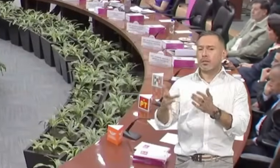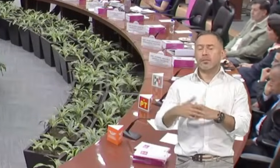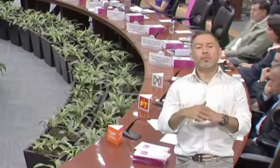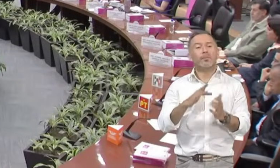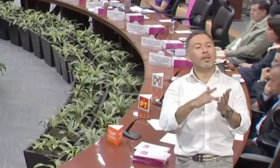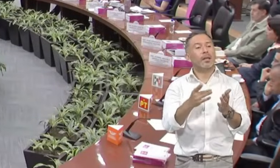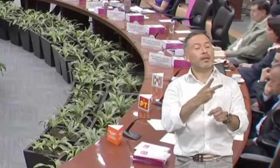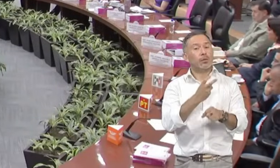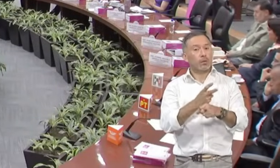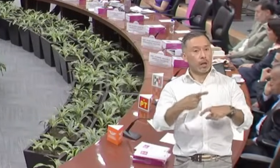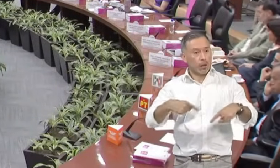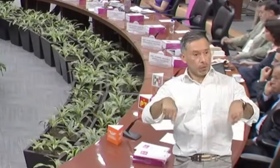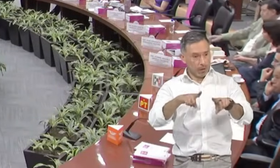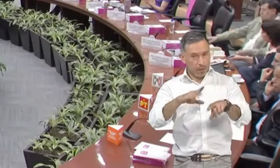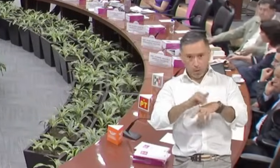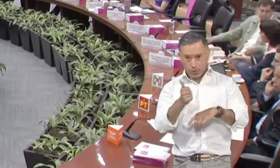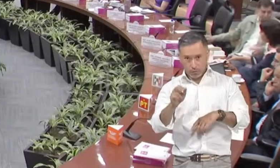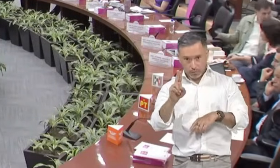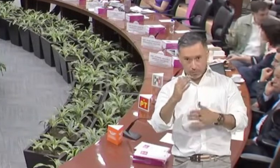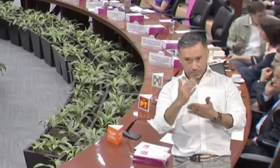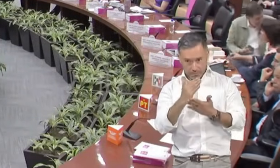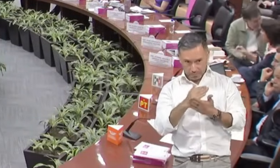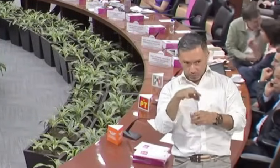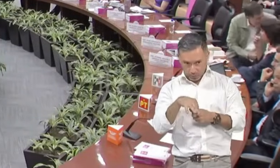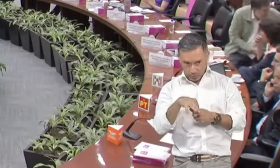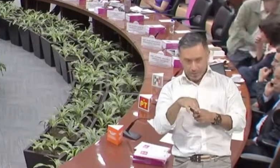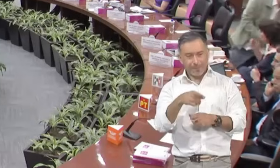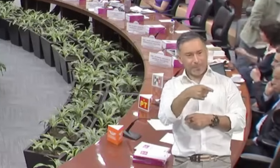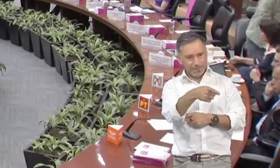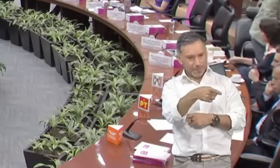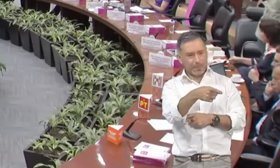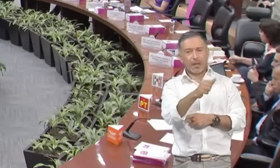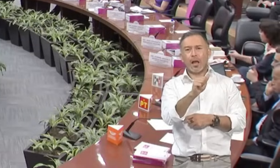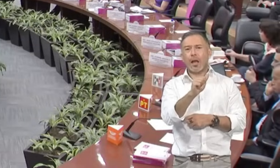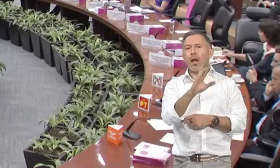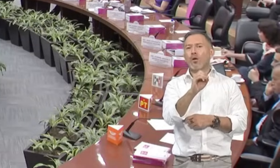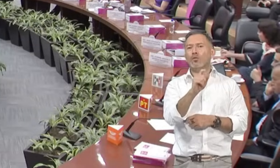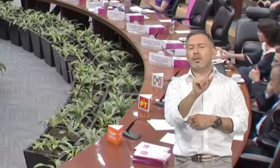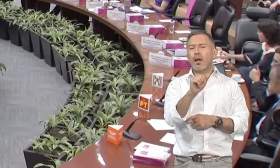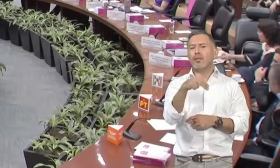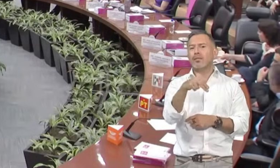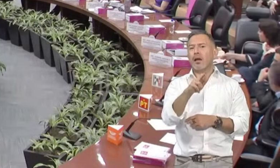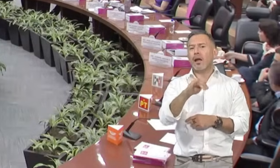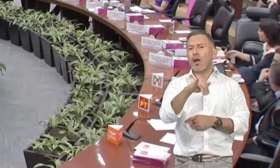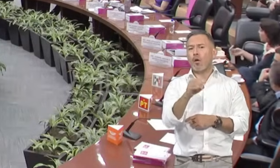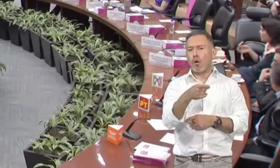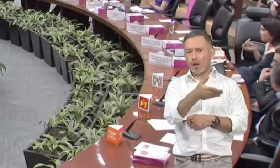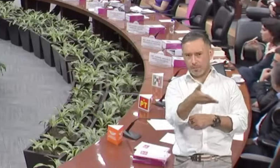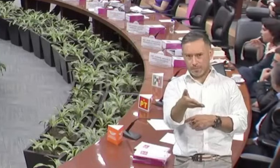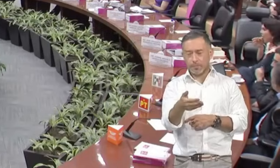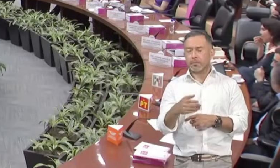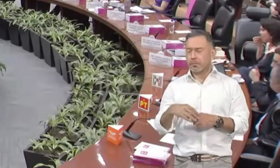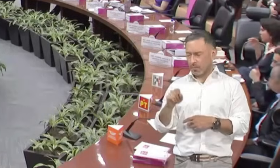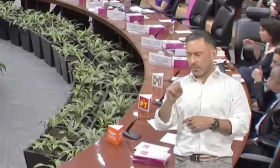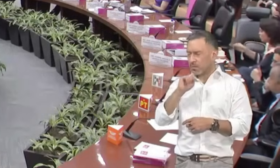antes de pasar a la votación? Adelante, señor representante Acosta Naranjo. Solamente para solidarizarme